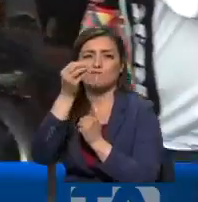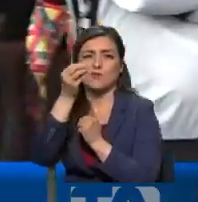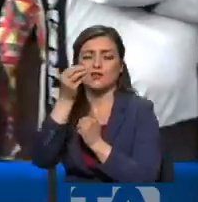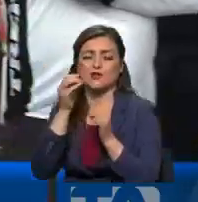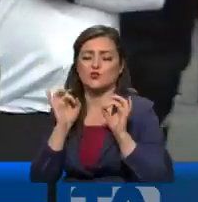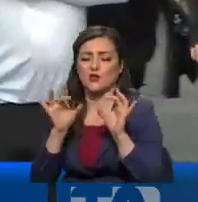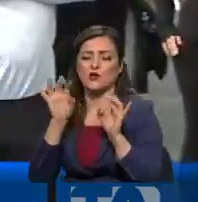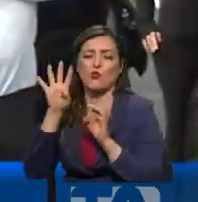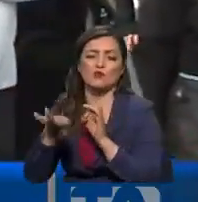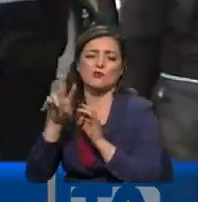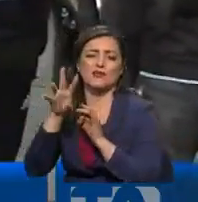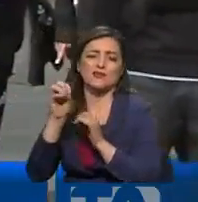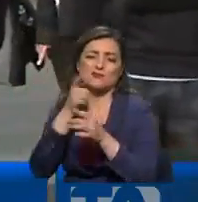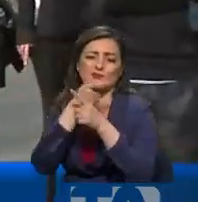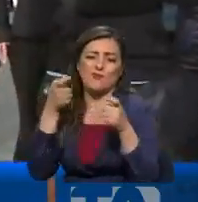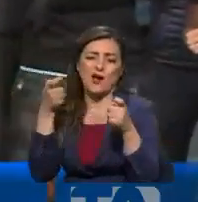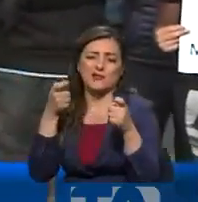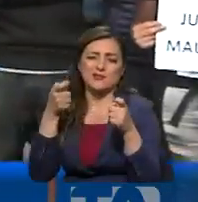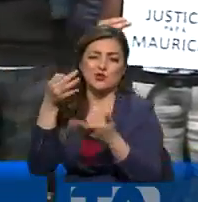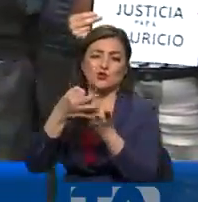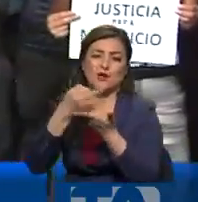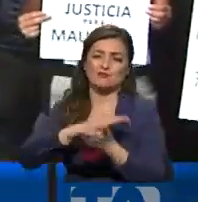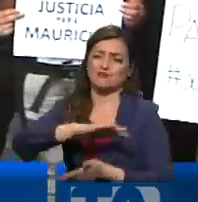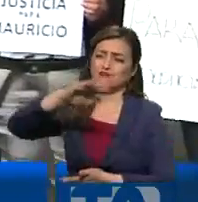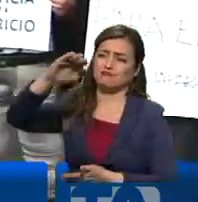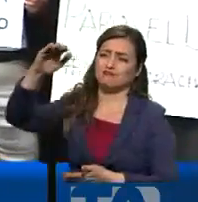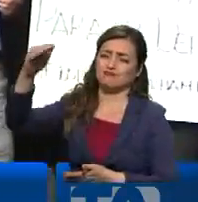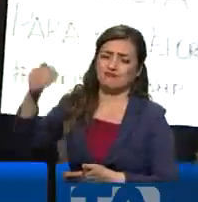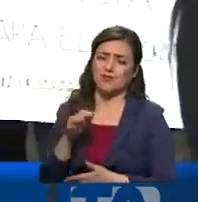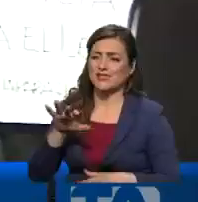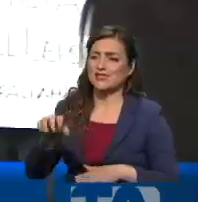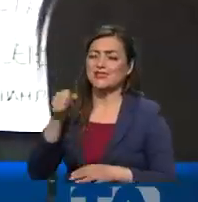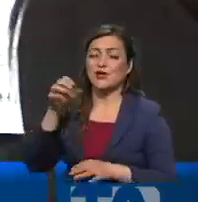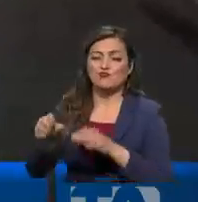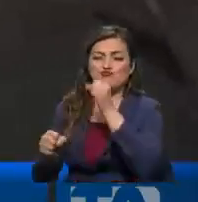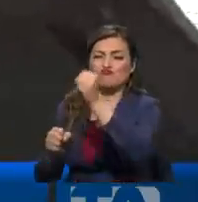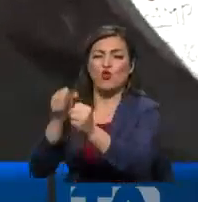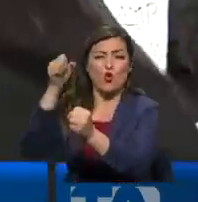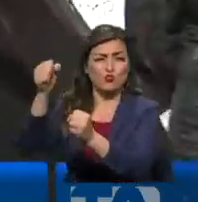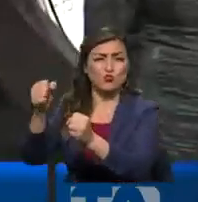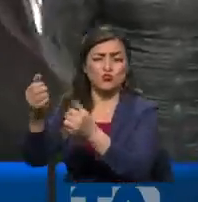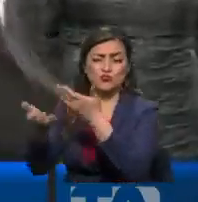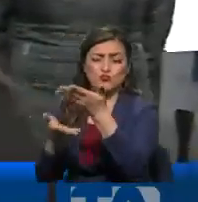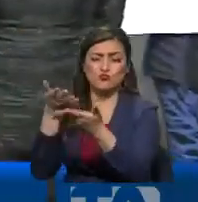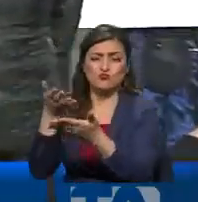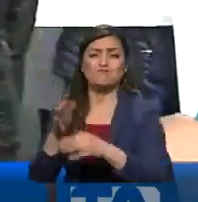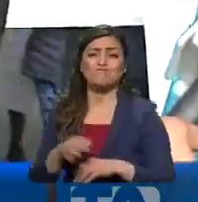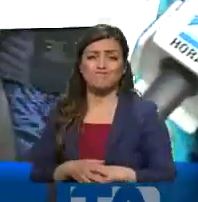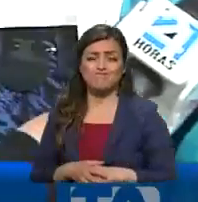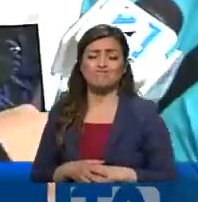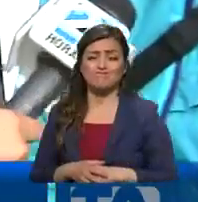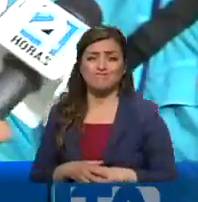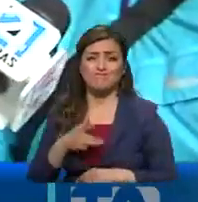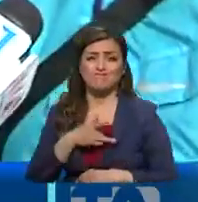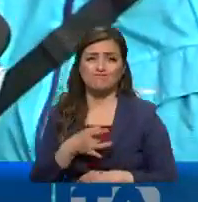hace unos 4 meses, de estar una vez más en la cima del Cotopaxi, compartiendo con él esta cumbre, y está por demás hacerles saber